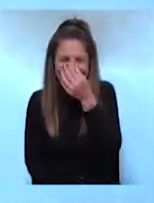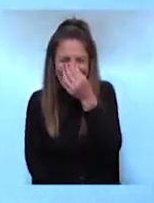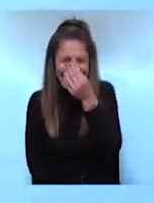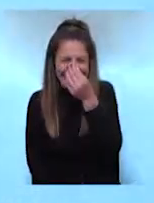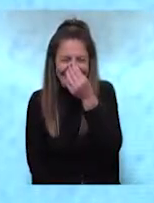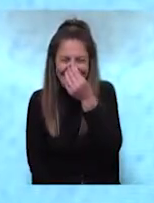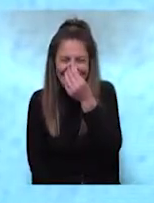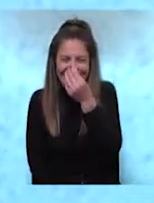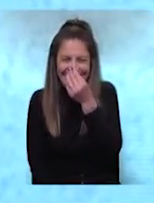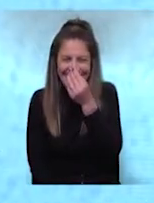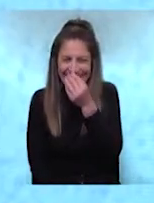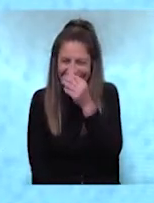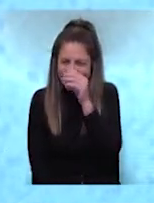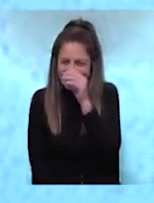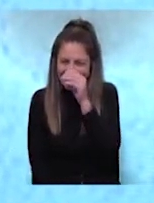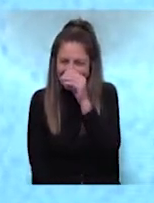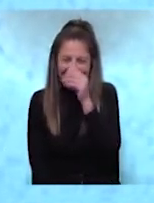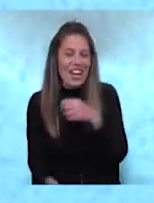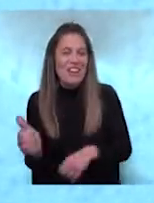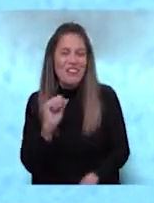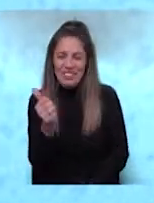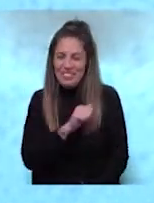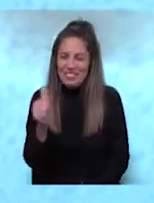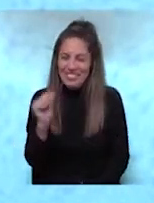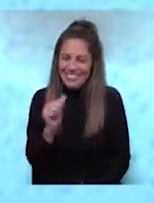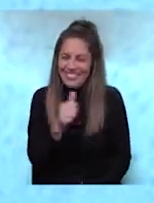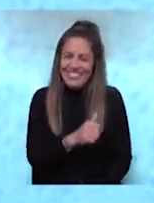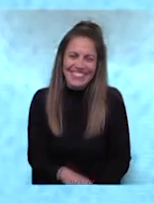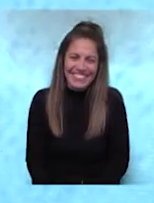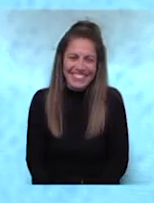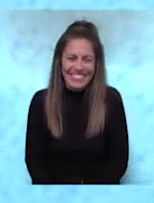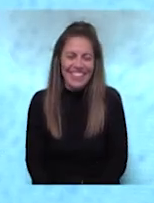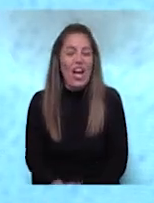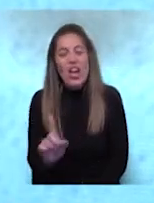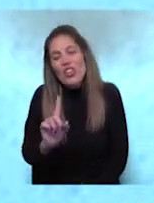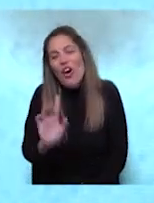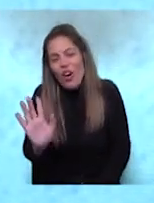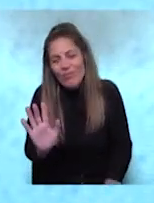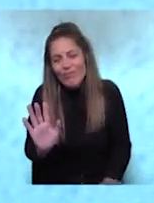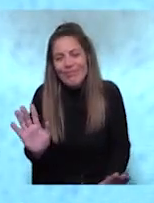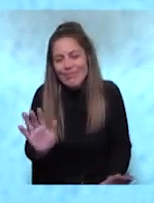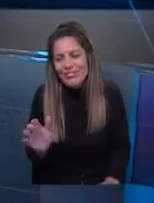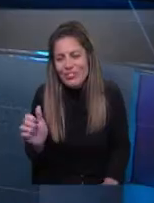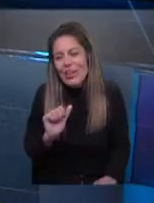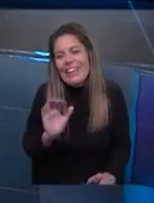Ay, ¿cómo que lo está usando como perfume, como bien, lesión? Digo, no, está bien, no es repelente, no te